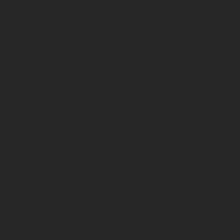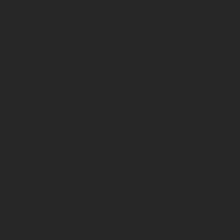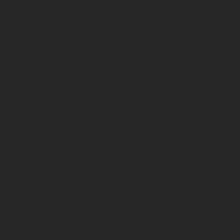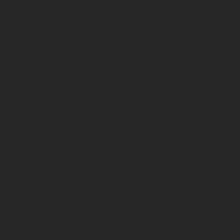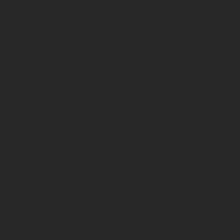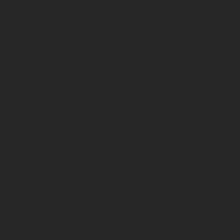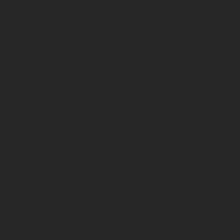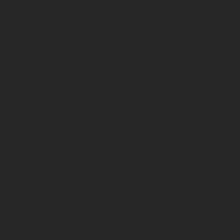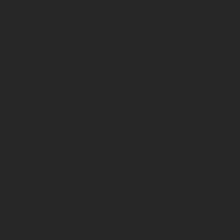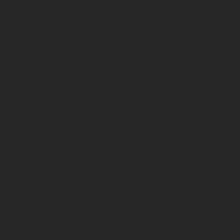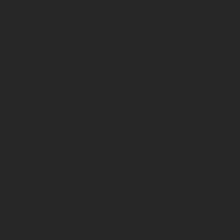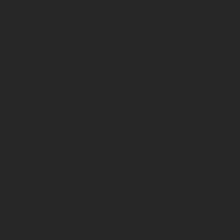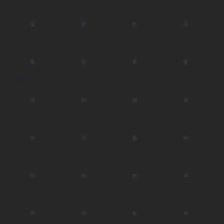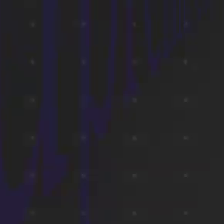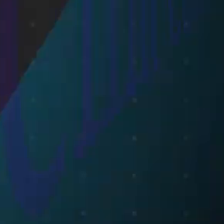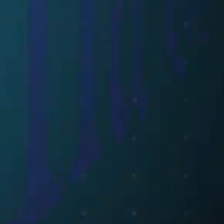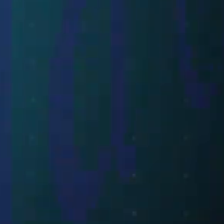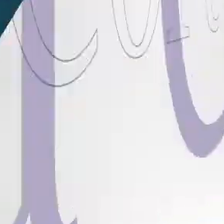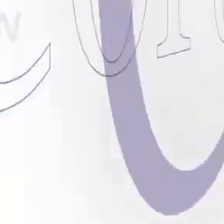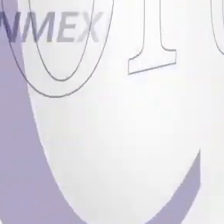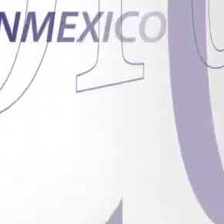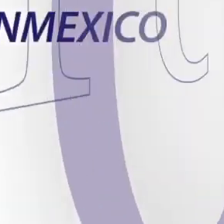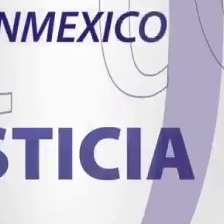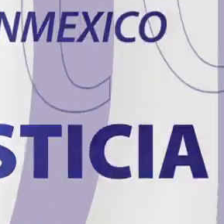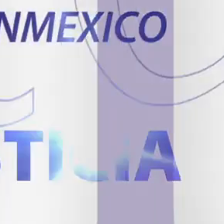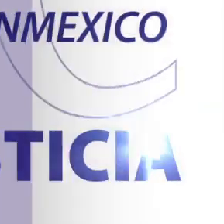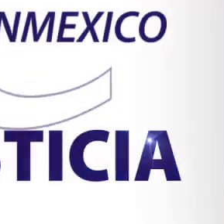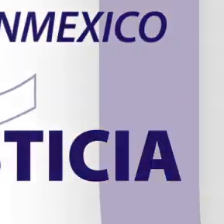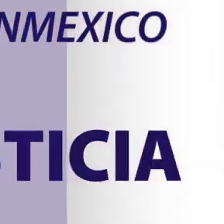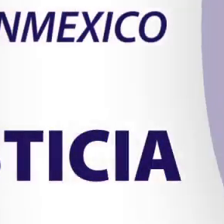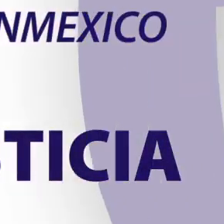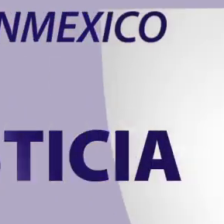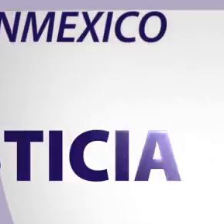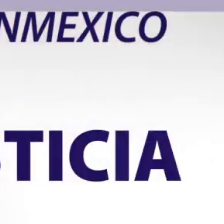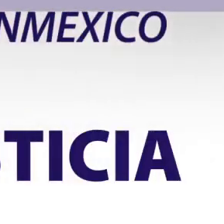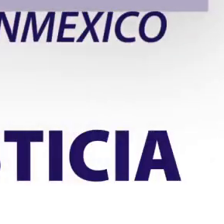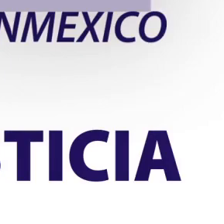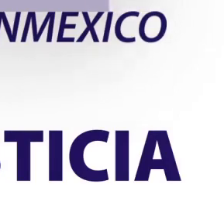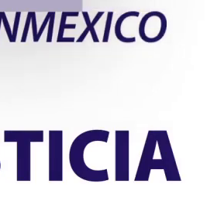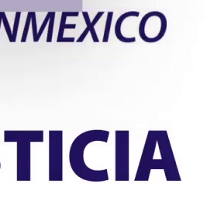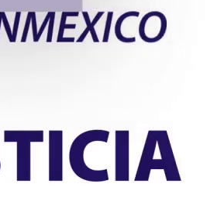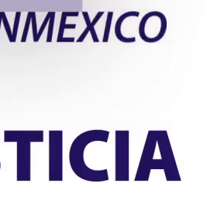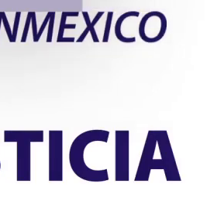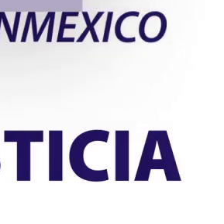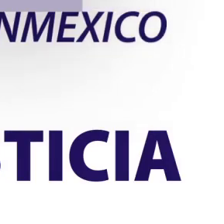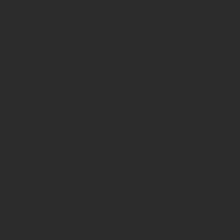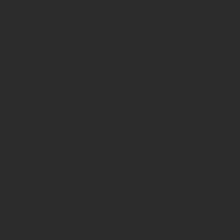Suprema Corte, el poder de la justicia.